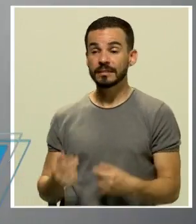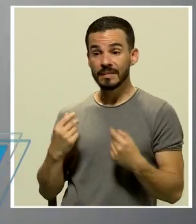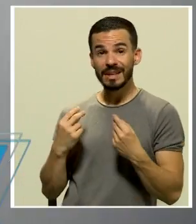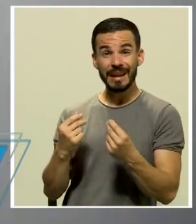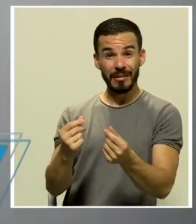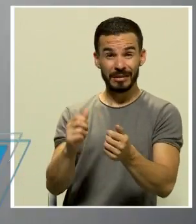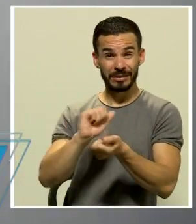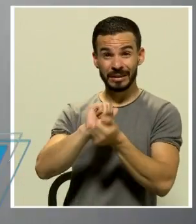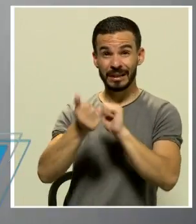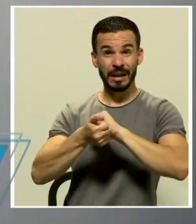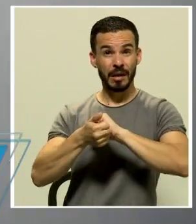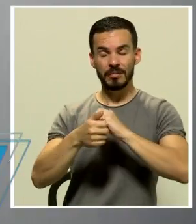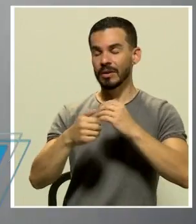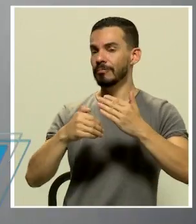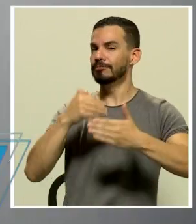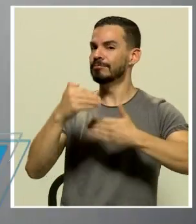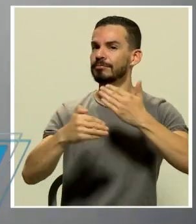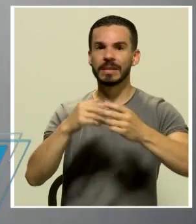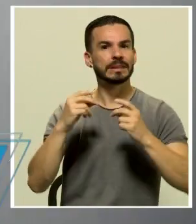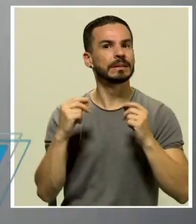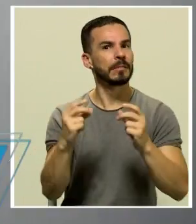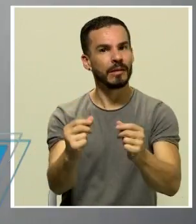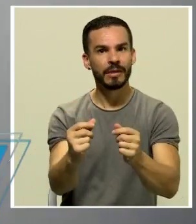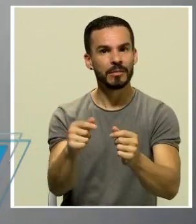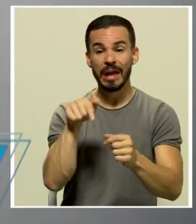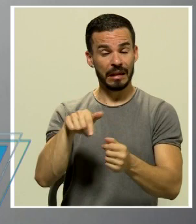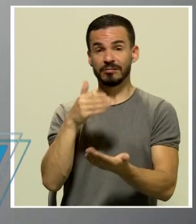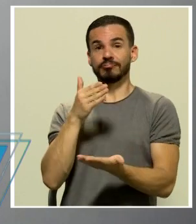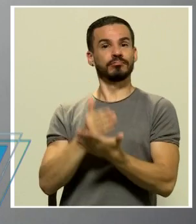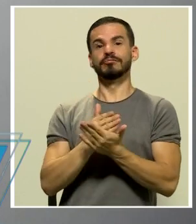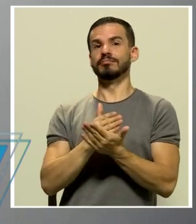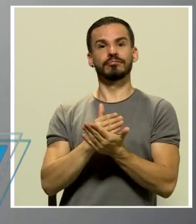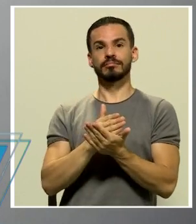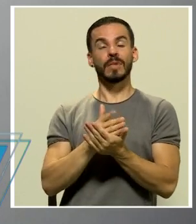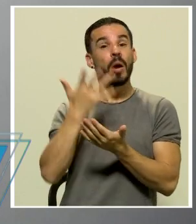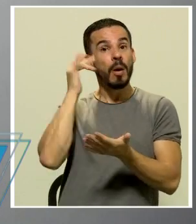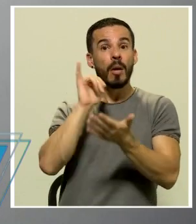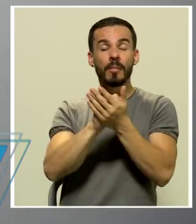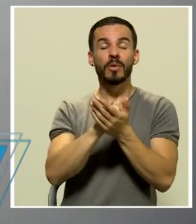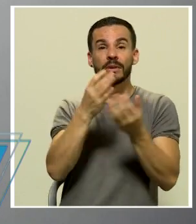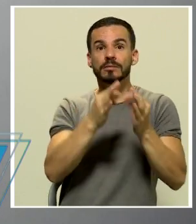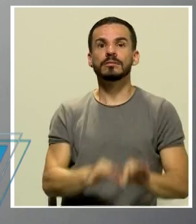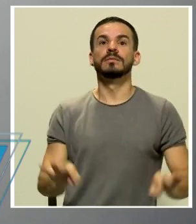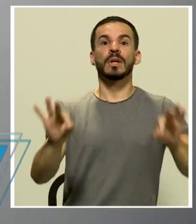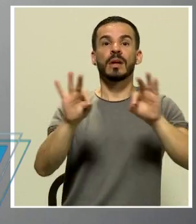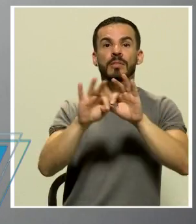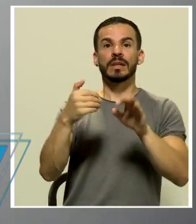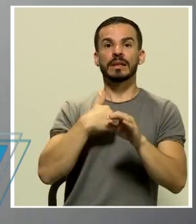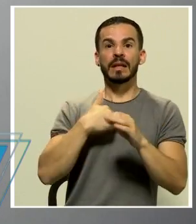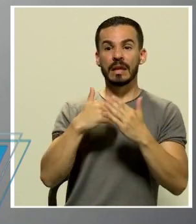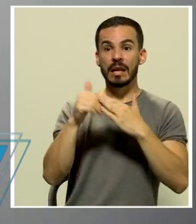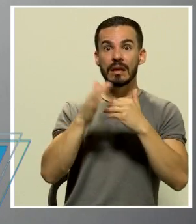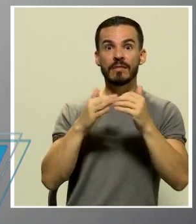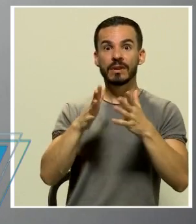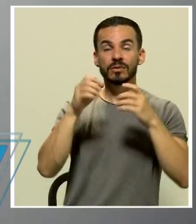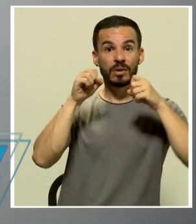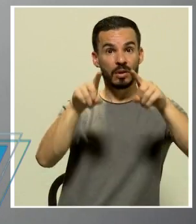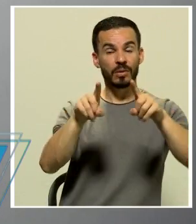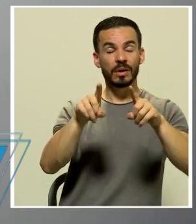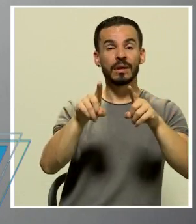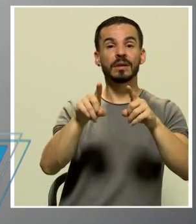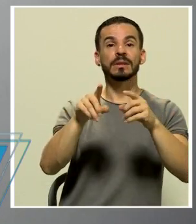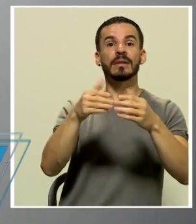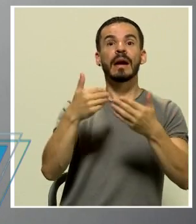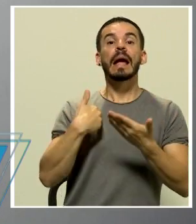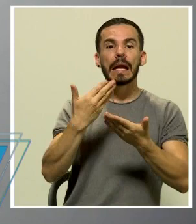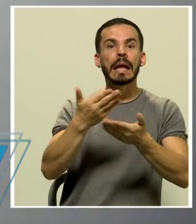de cambio solo va a seguir aumentando, ¿verdad? Esto no se va a detener. Por eso es tan importante tener una infraestructura educativa